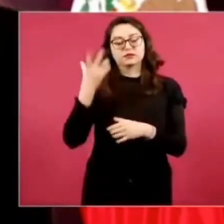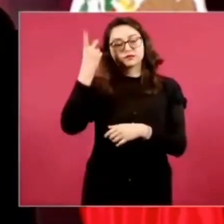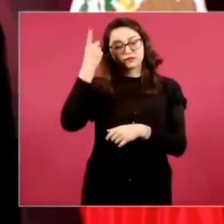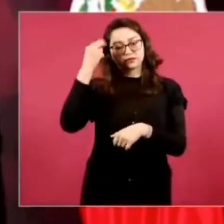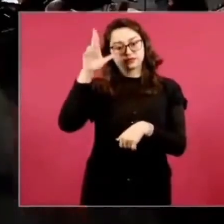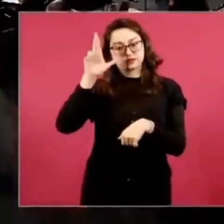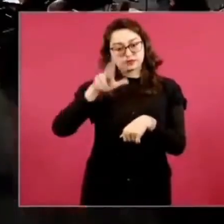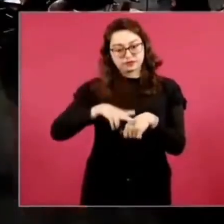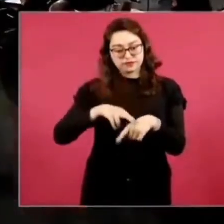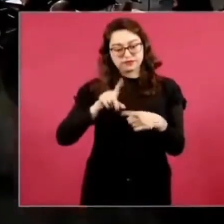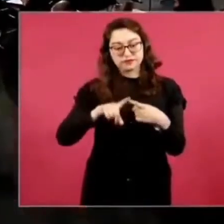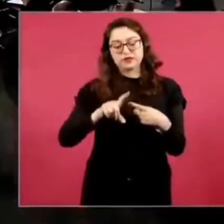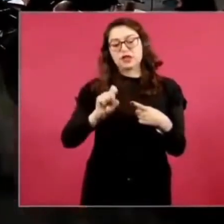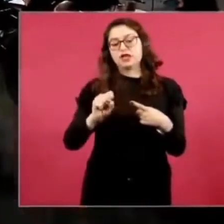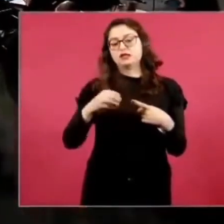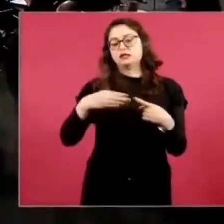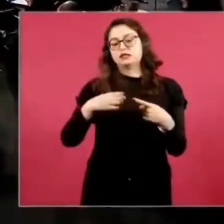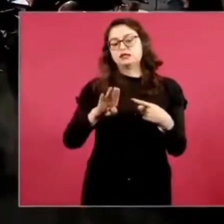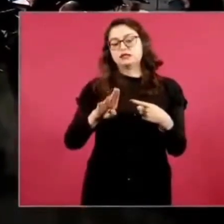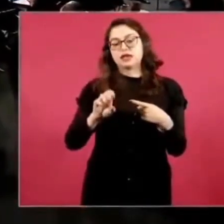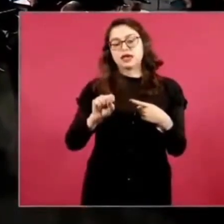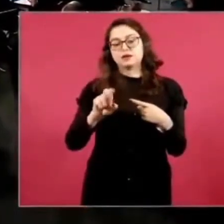Samsung.